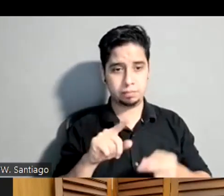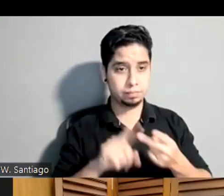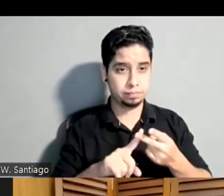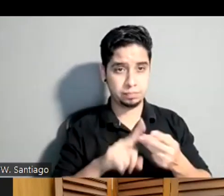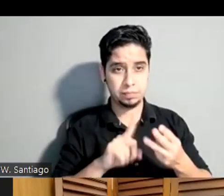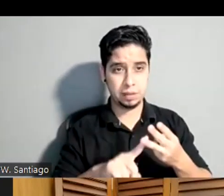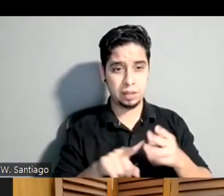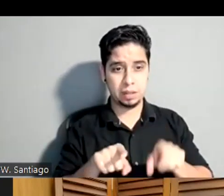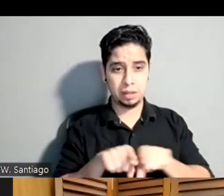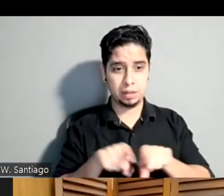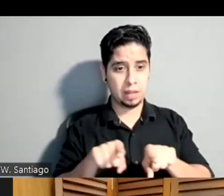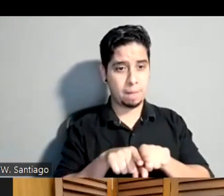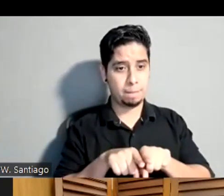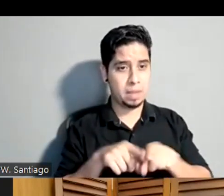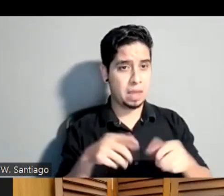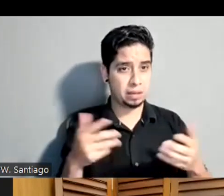Fue